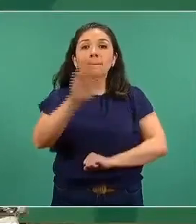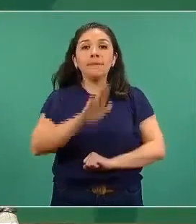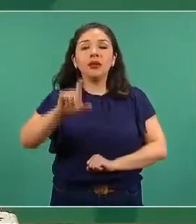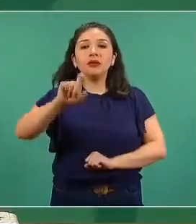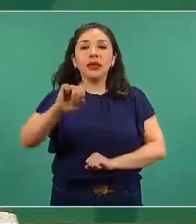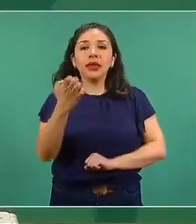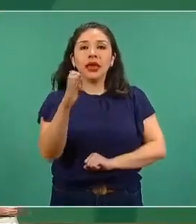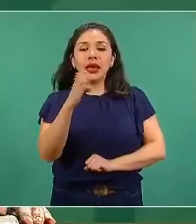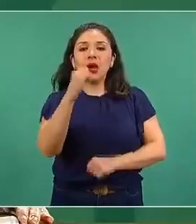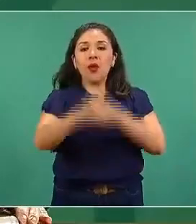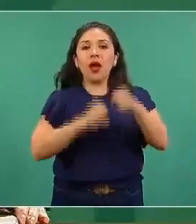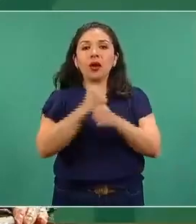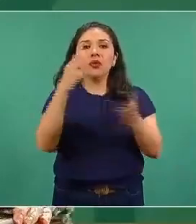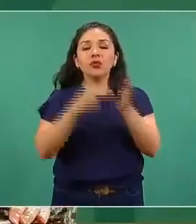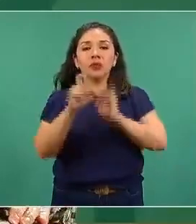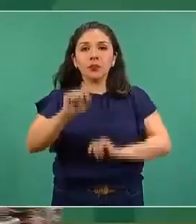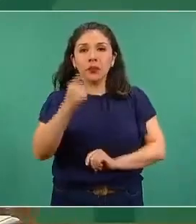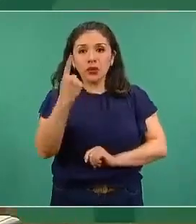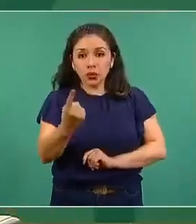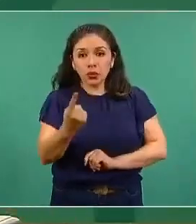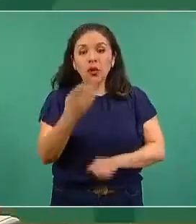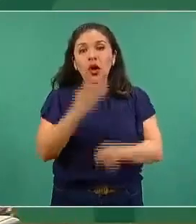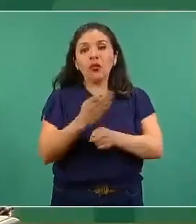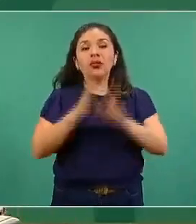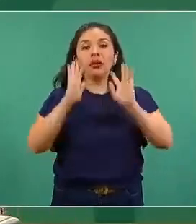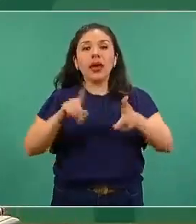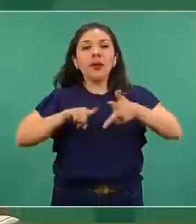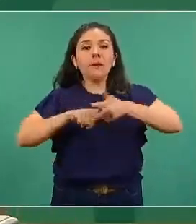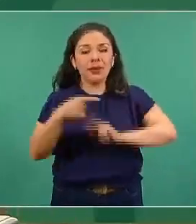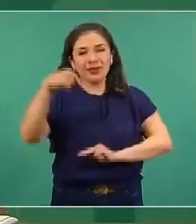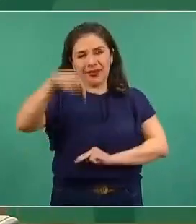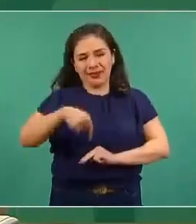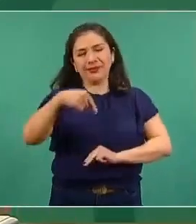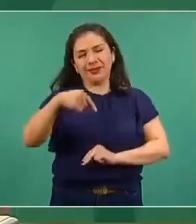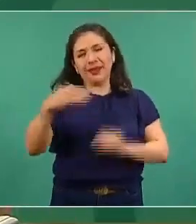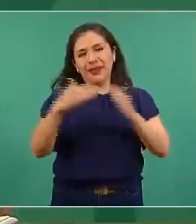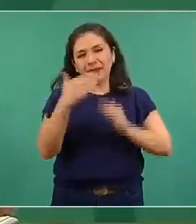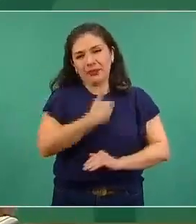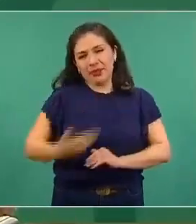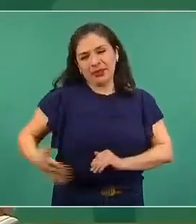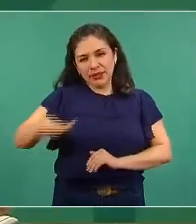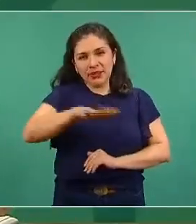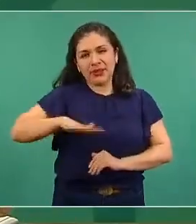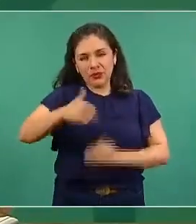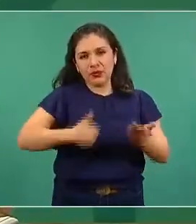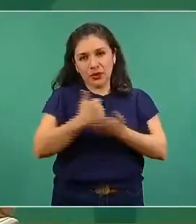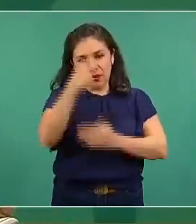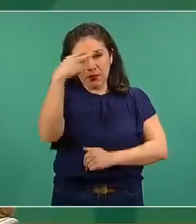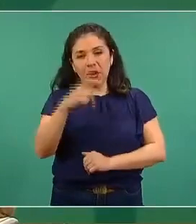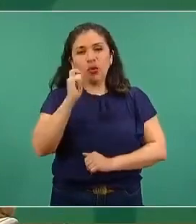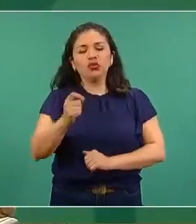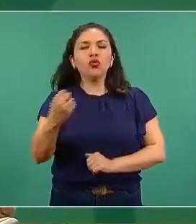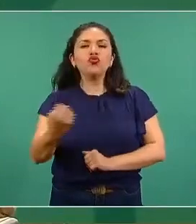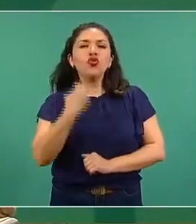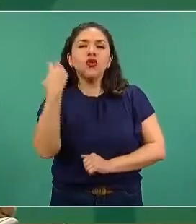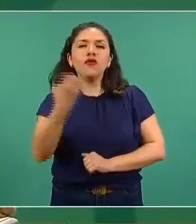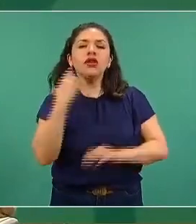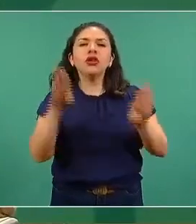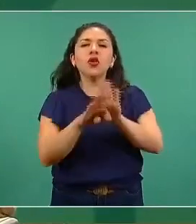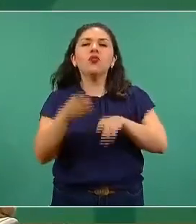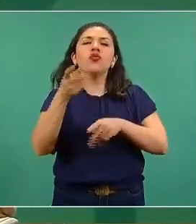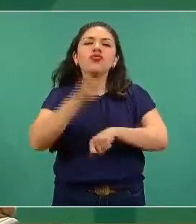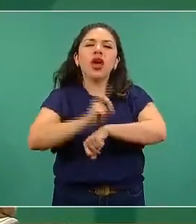enero de 2021. Y vamos a empezar aquí en el Palacio Nacional de México la conferencia de prensa diaria